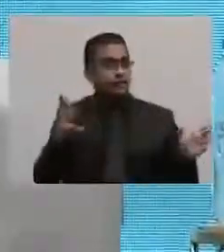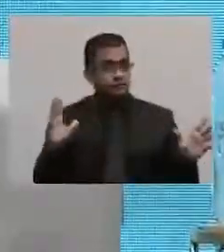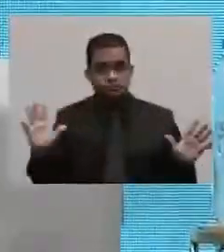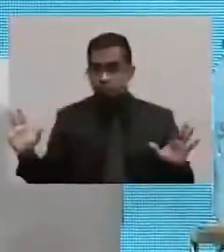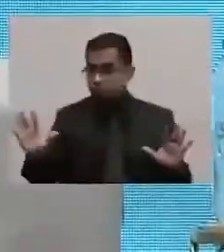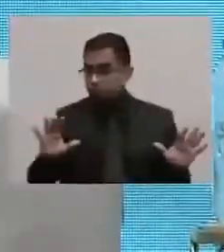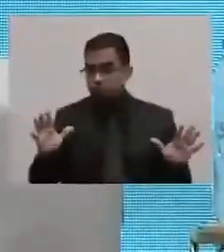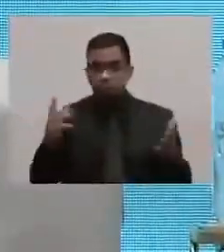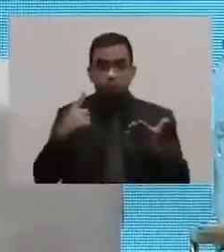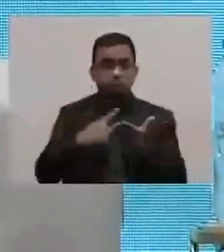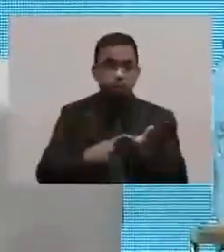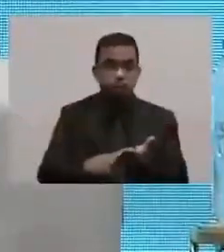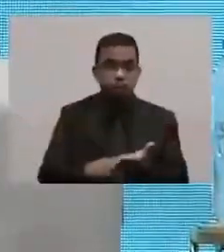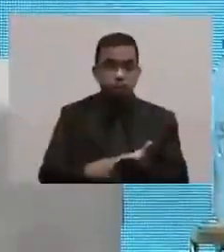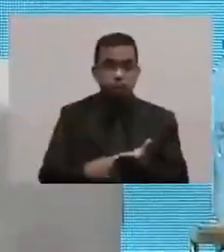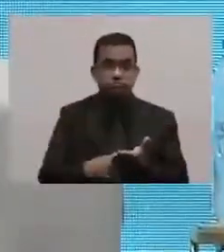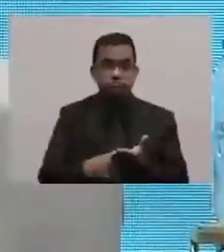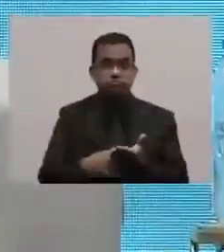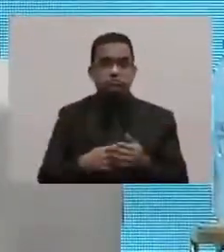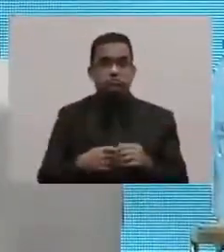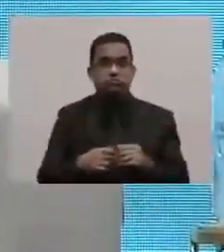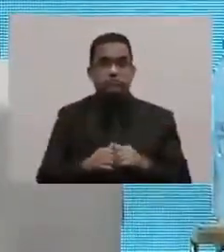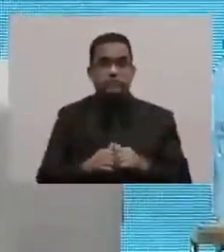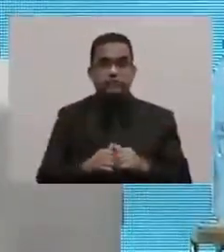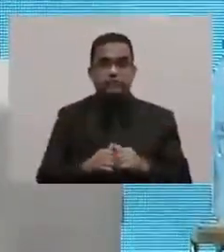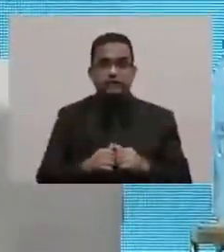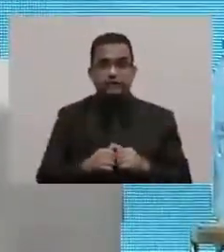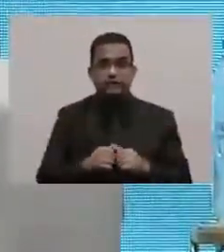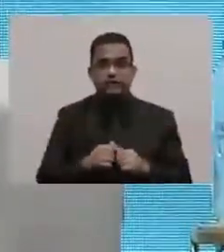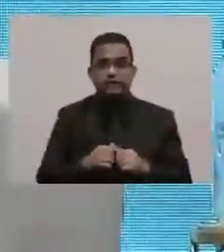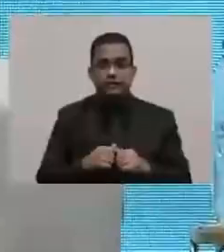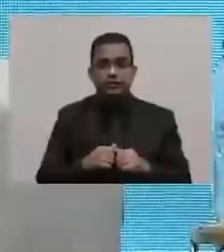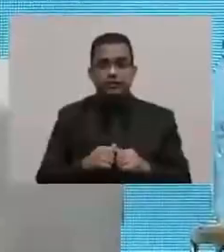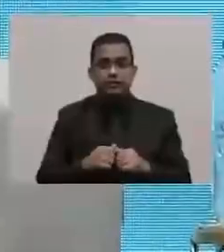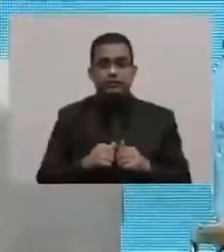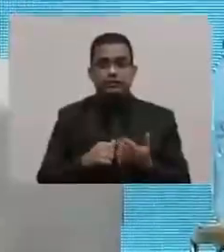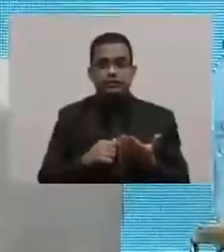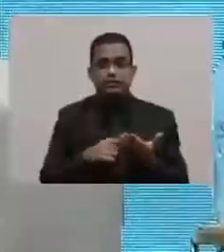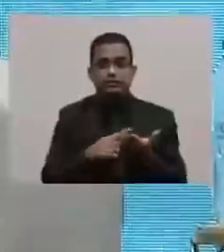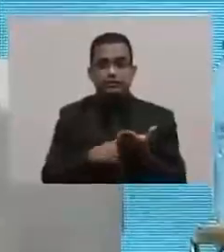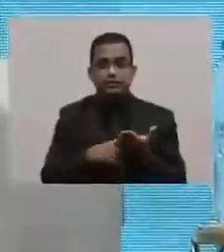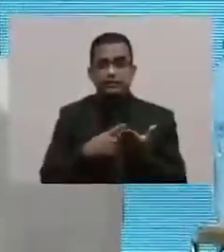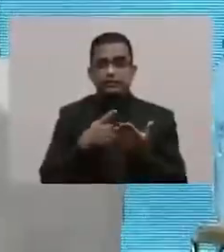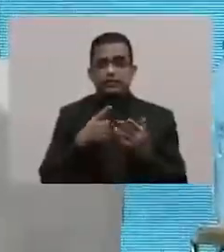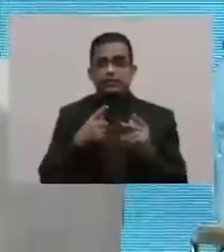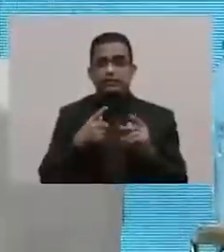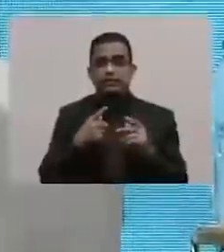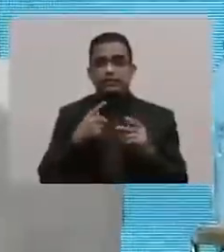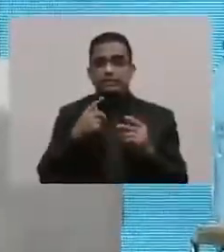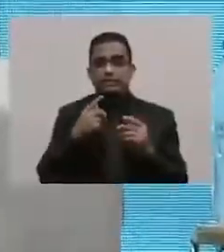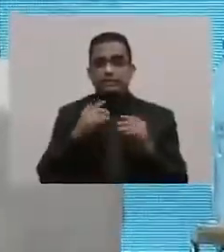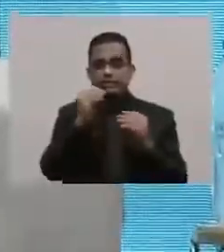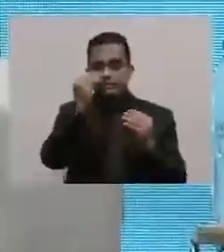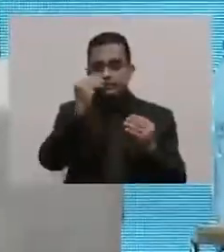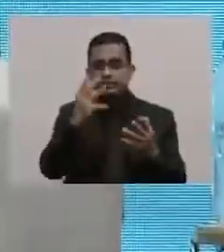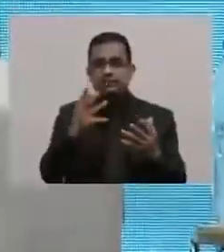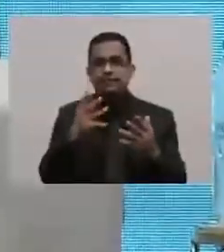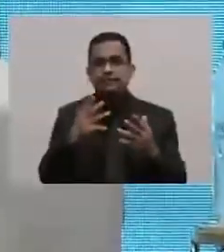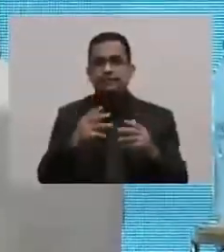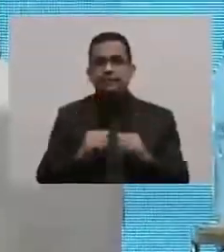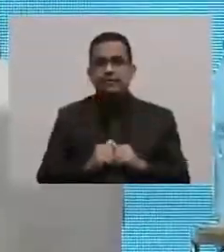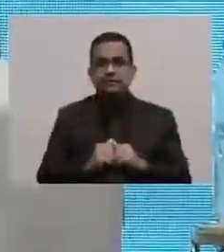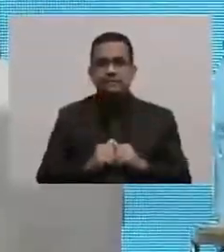hablado, ¿verdad?, de los desafíos actuales que enfrenta la libertad de expresión, pero nos